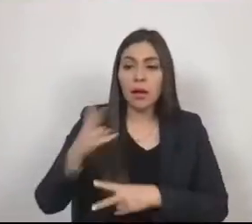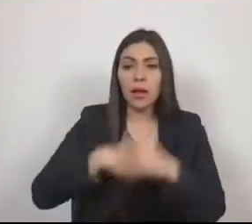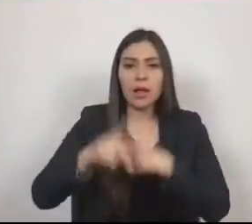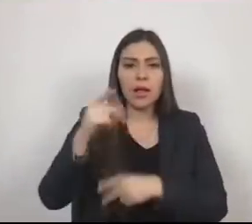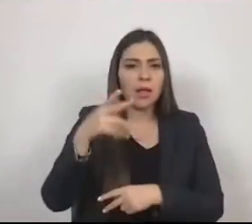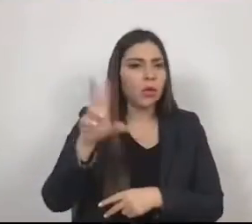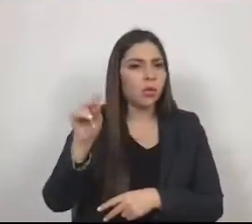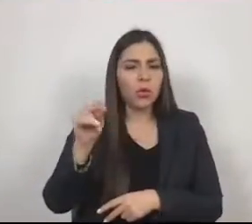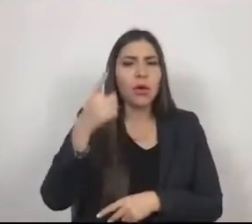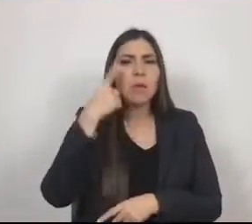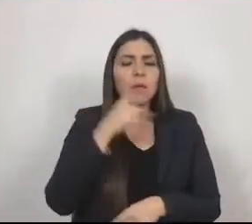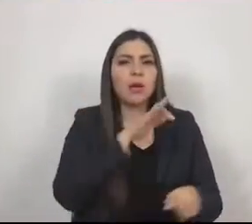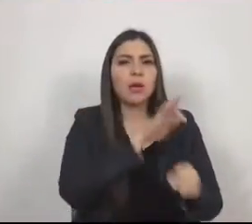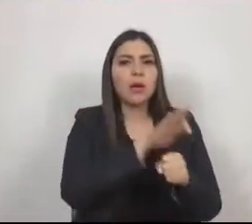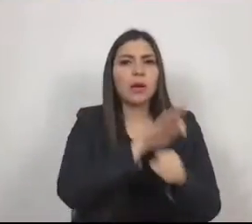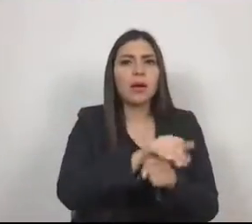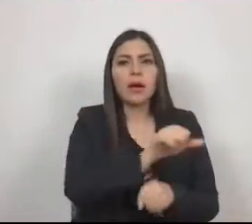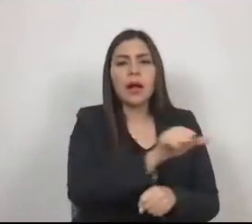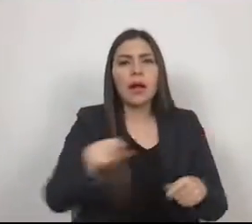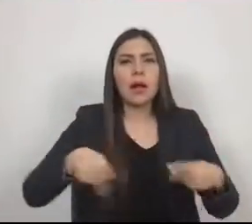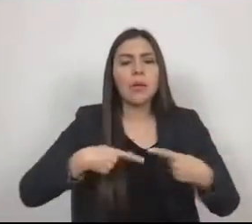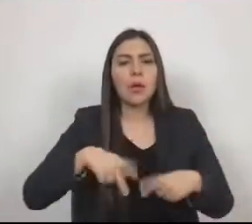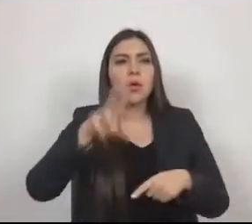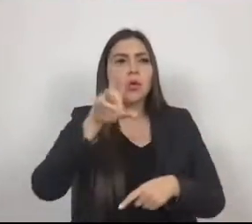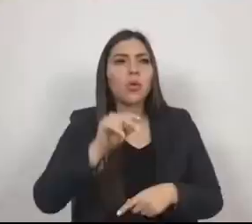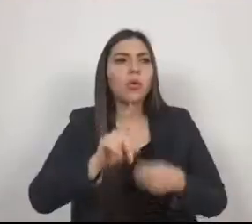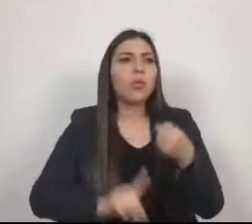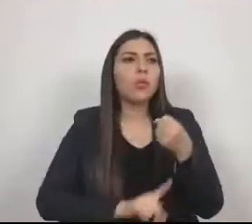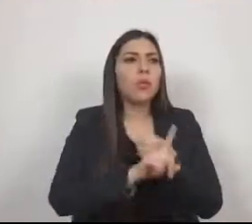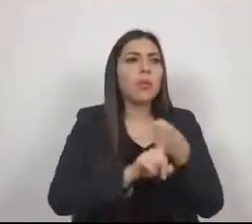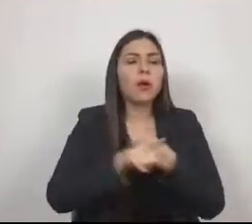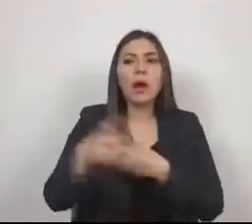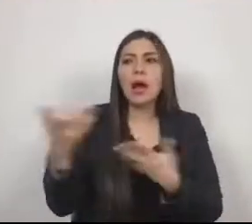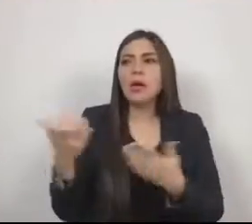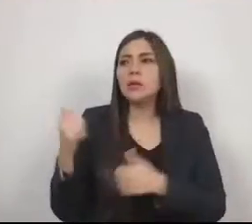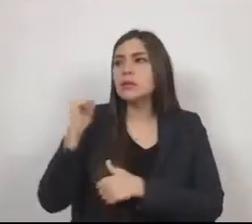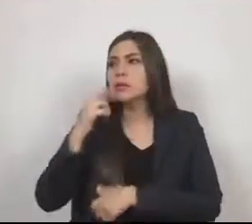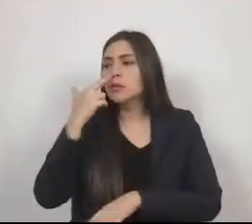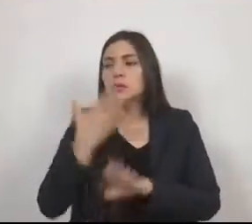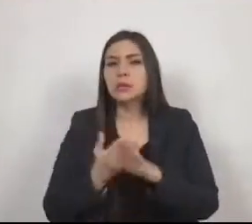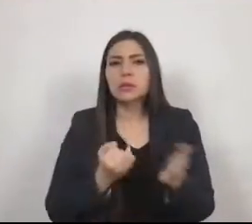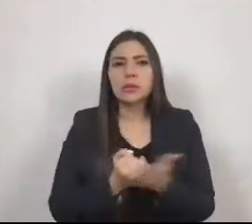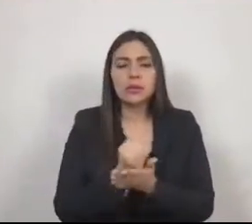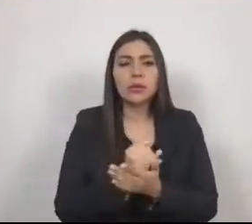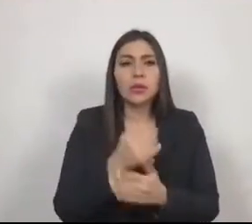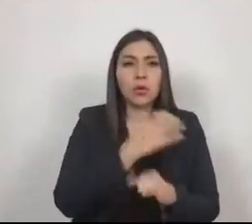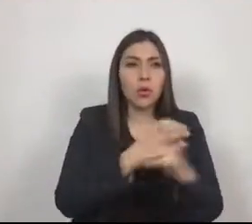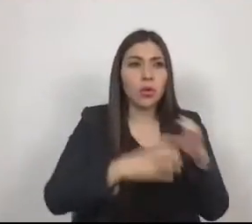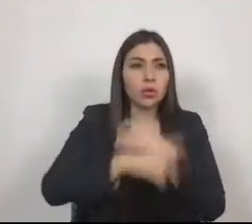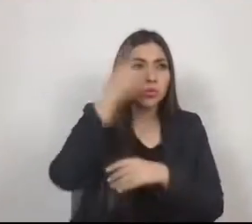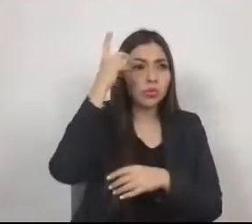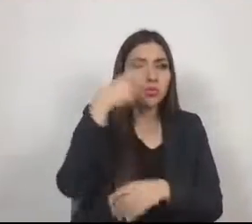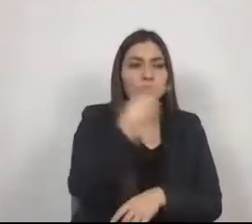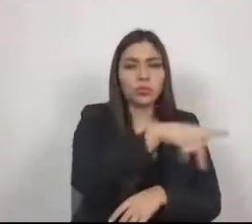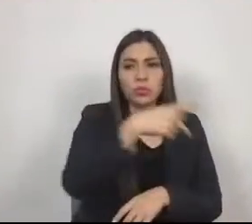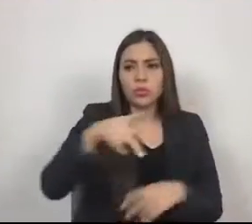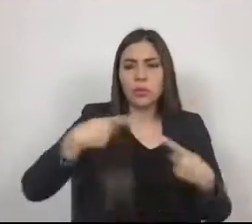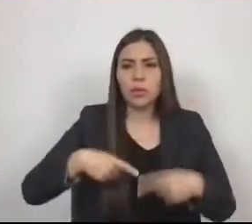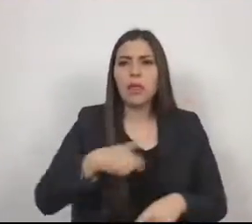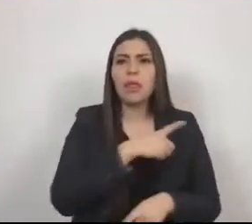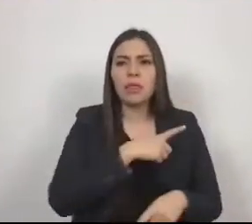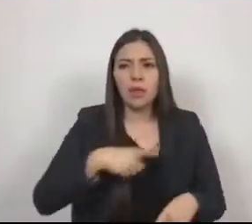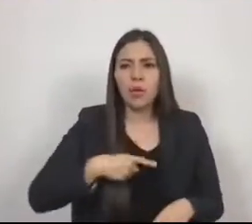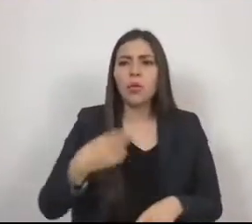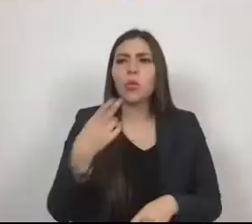de acciones que no los coloquen al centro de la toma de decisiones. Los bienes son de la gente y es cierto que deben ser usados para atender